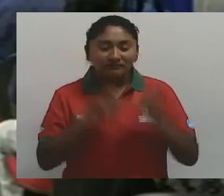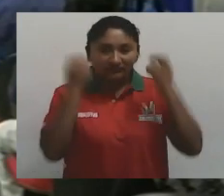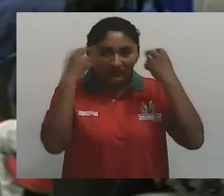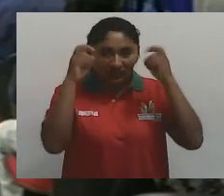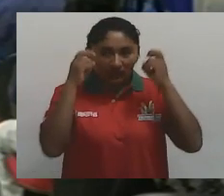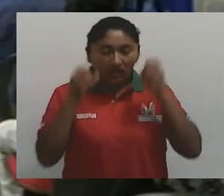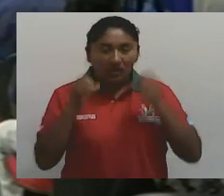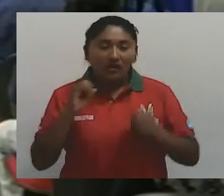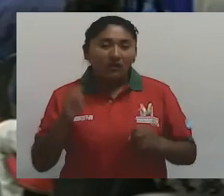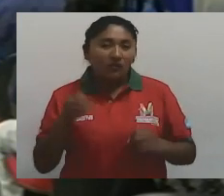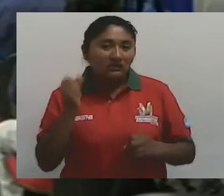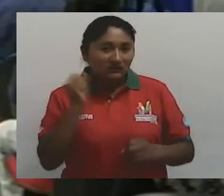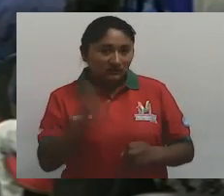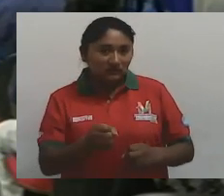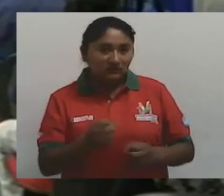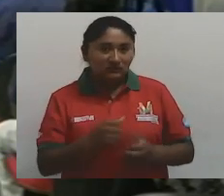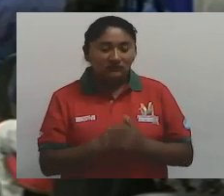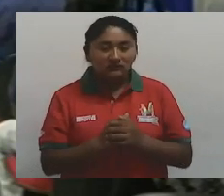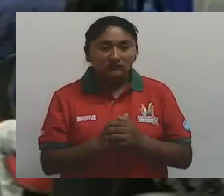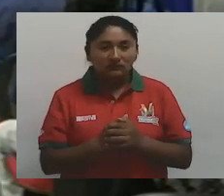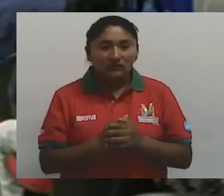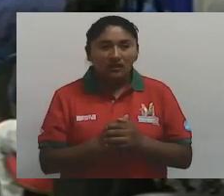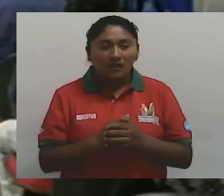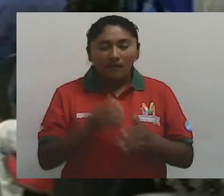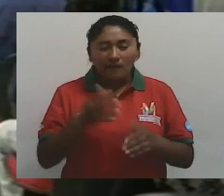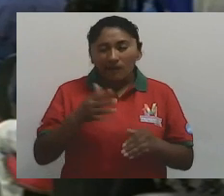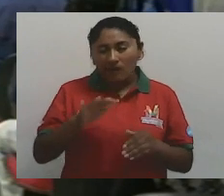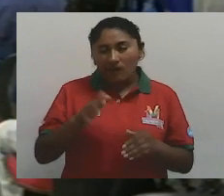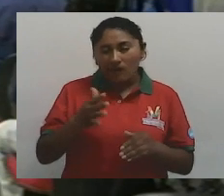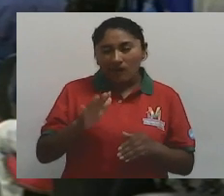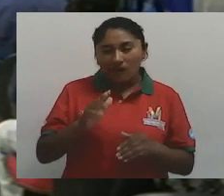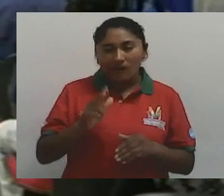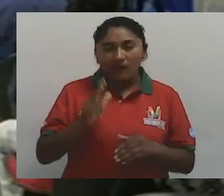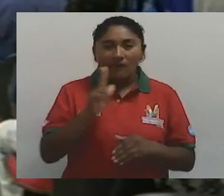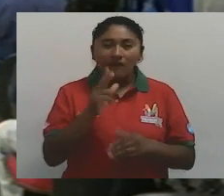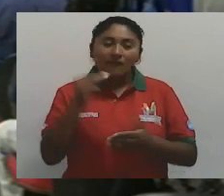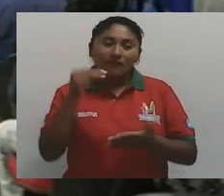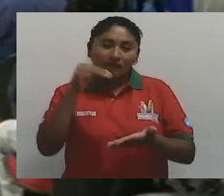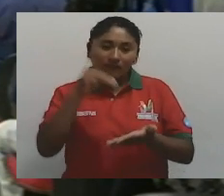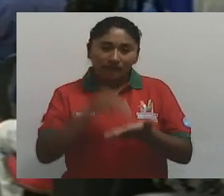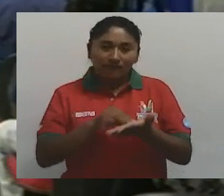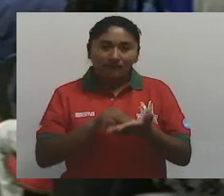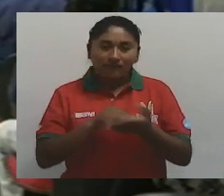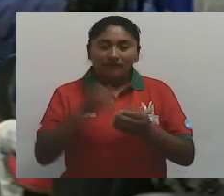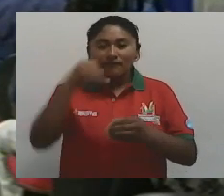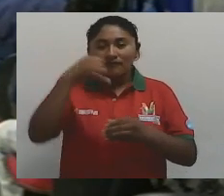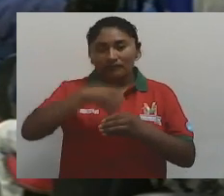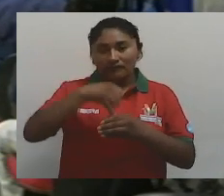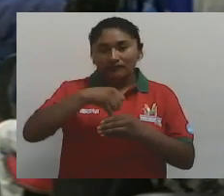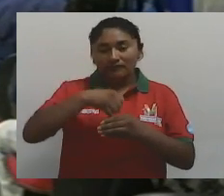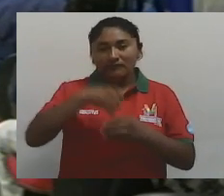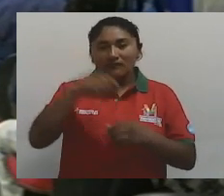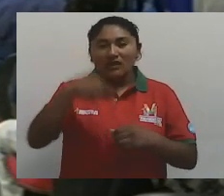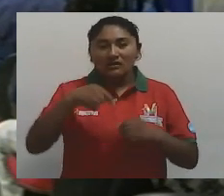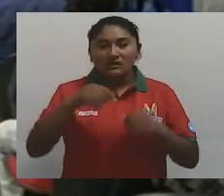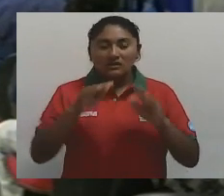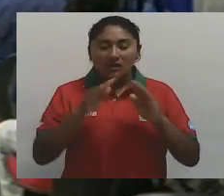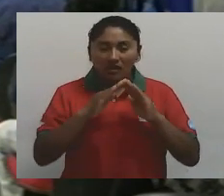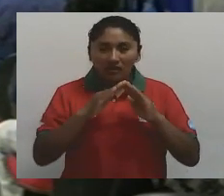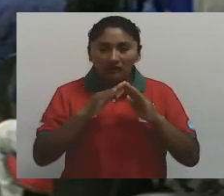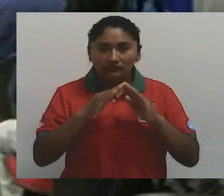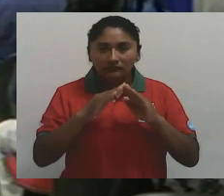de aproximadamente 3.000 inscritos que tenemos en este curso, en esta conferencia